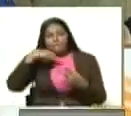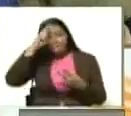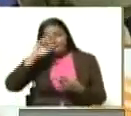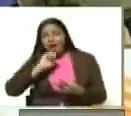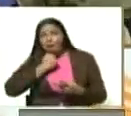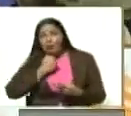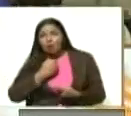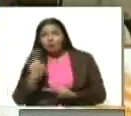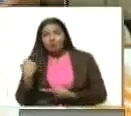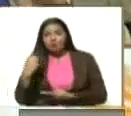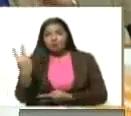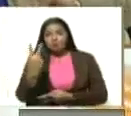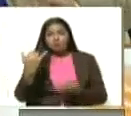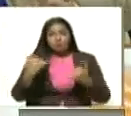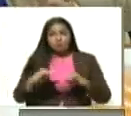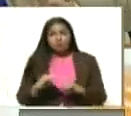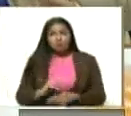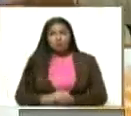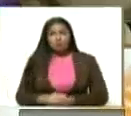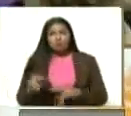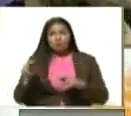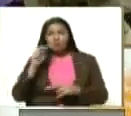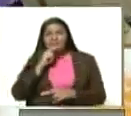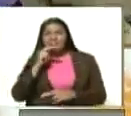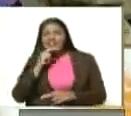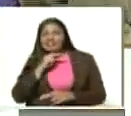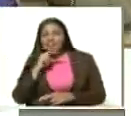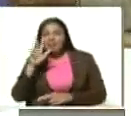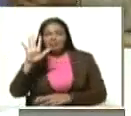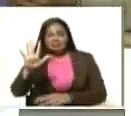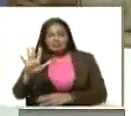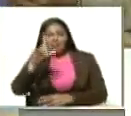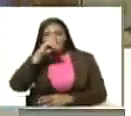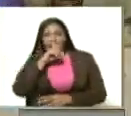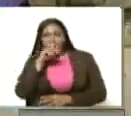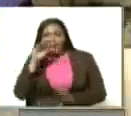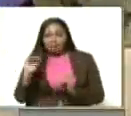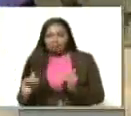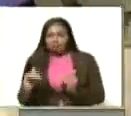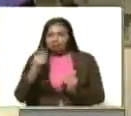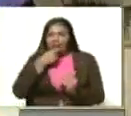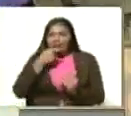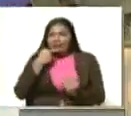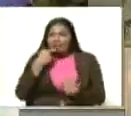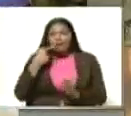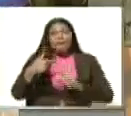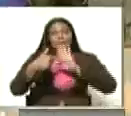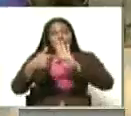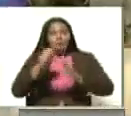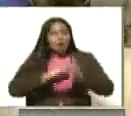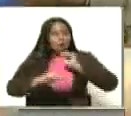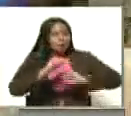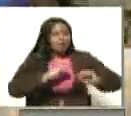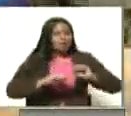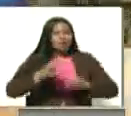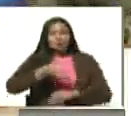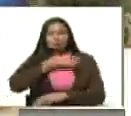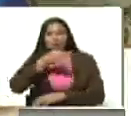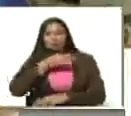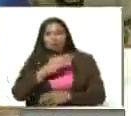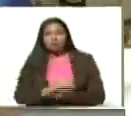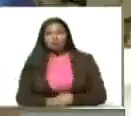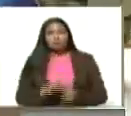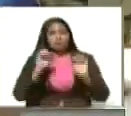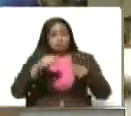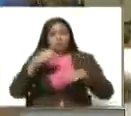abuelas. Yo tengo dos hijos, tengo un nieto de 5 años. Soy parte de una sociedad. Ah, que debemos demostrar como movimiento social lo